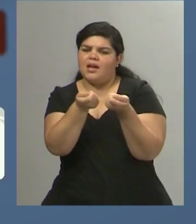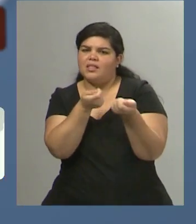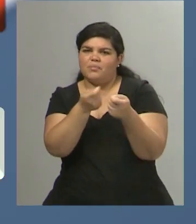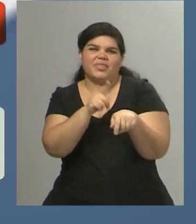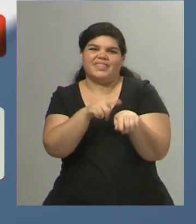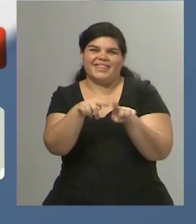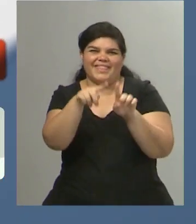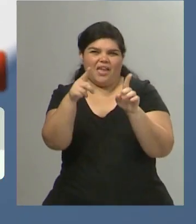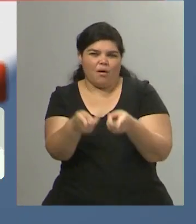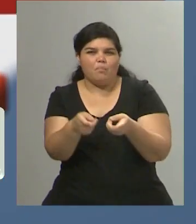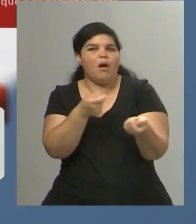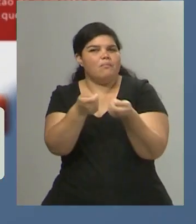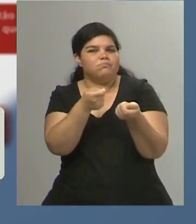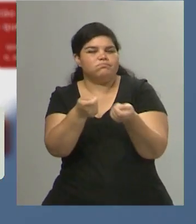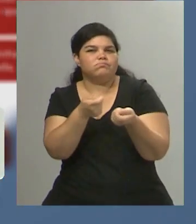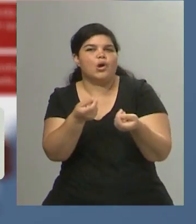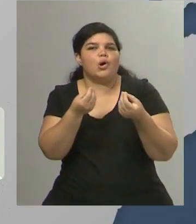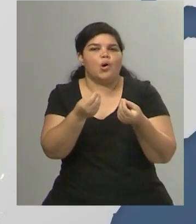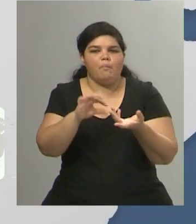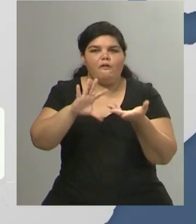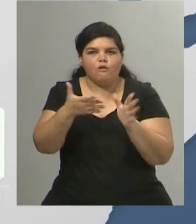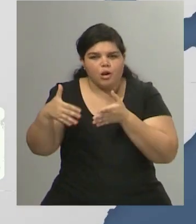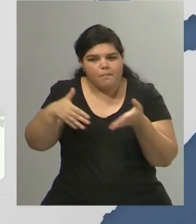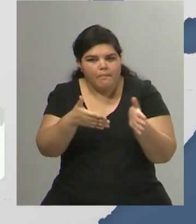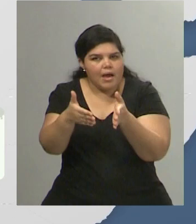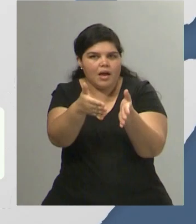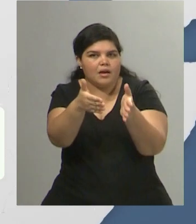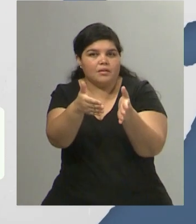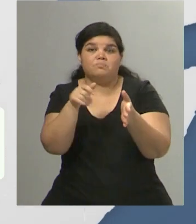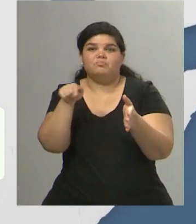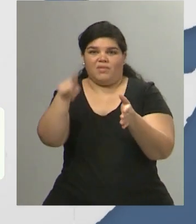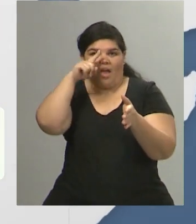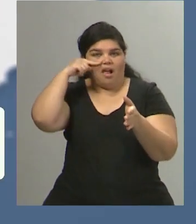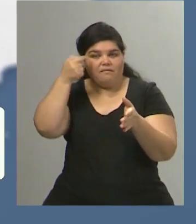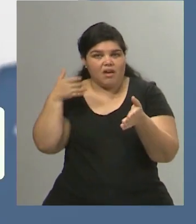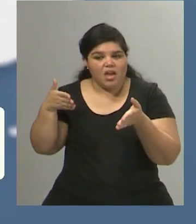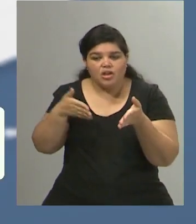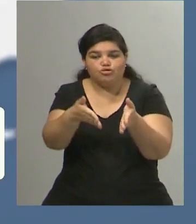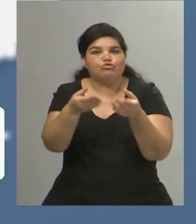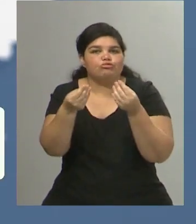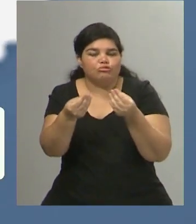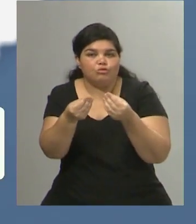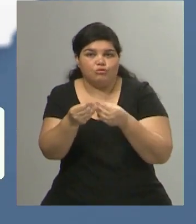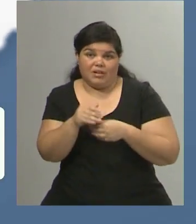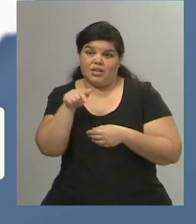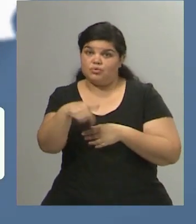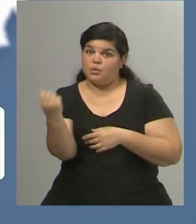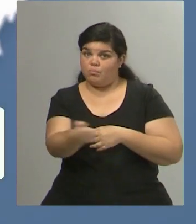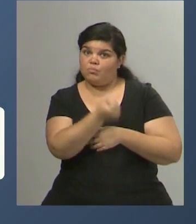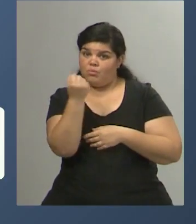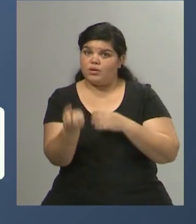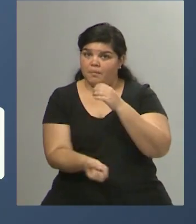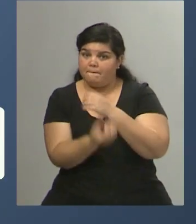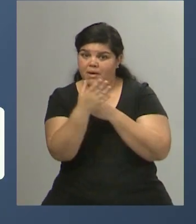pueda asumir y cuáles son los lineamientos que para Alberto Fernández tendrían que ser prioritarios en el Mercosur de cara a lo que se